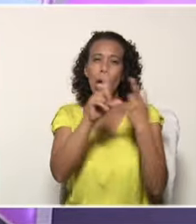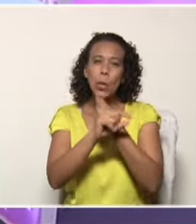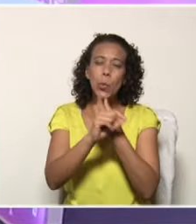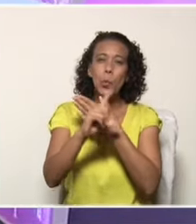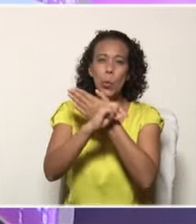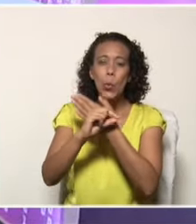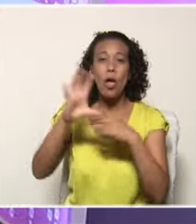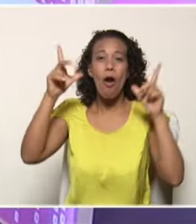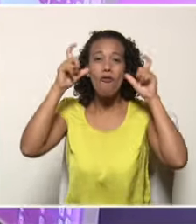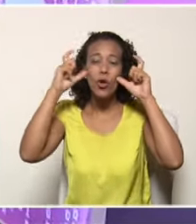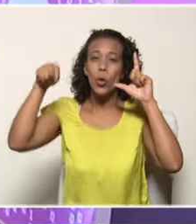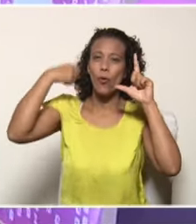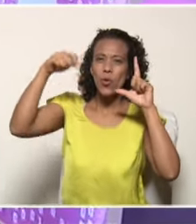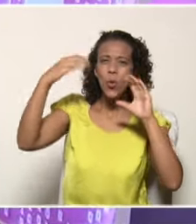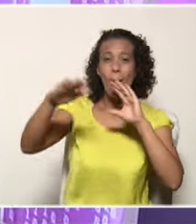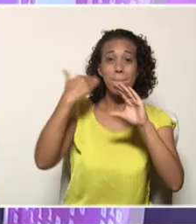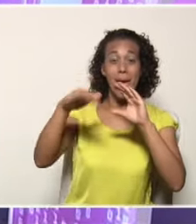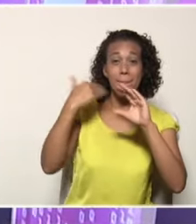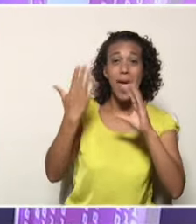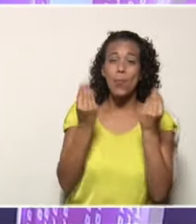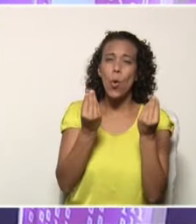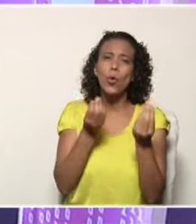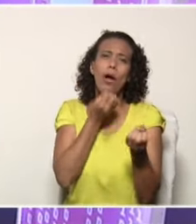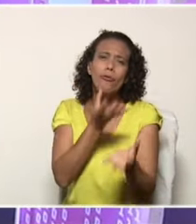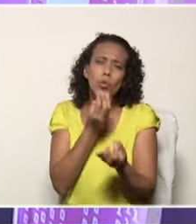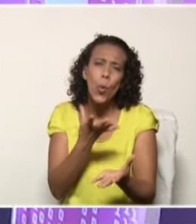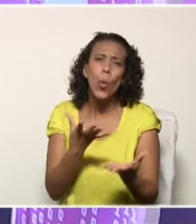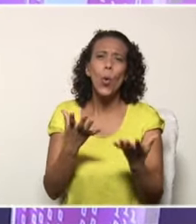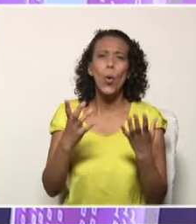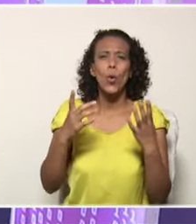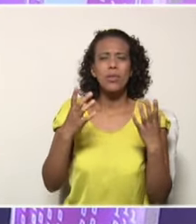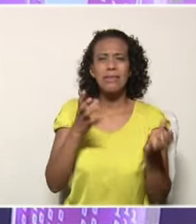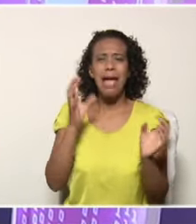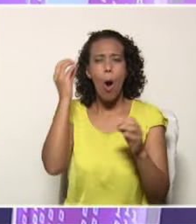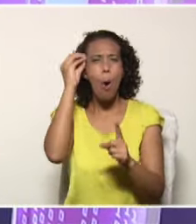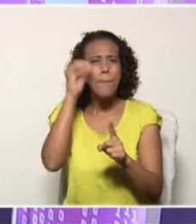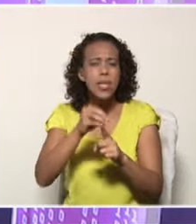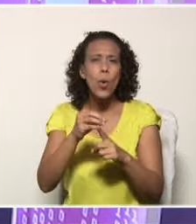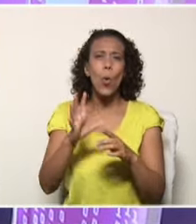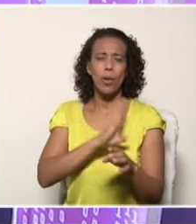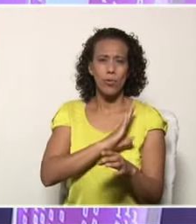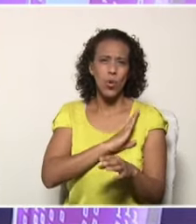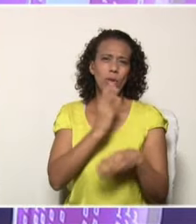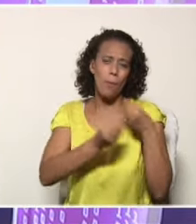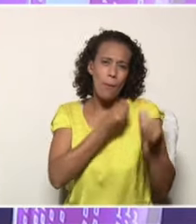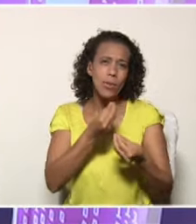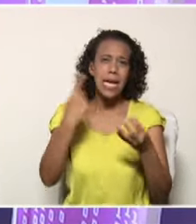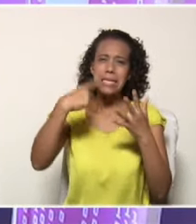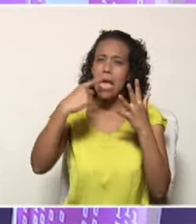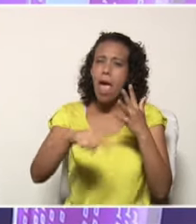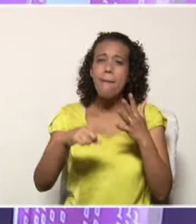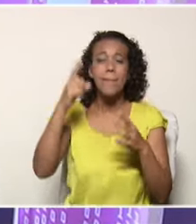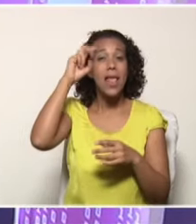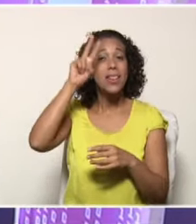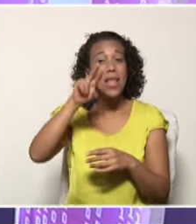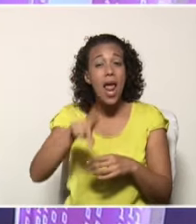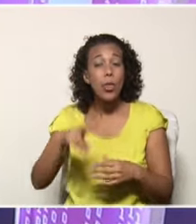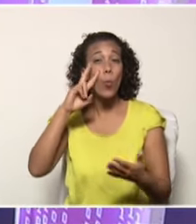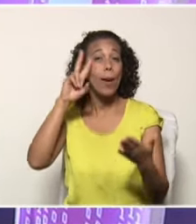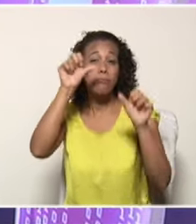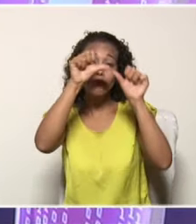solamente fotografías y videos, sino también tus comentarios, tus tweets que vamos a revisar de manera continua y diariamente